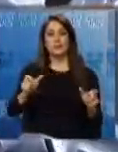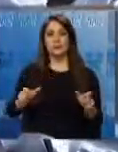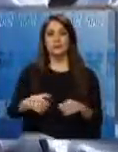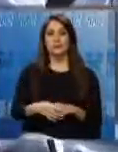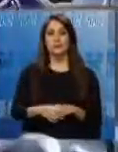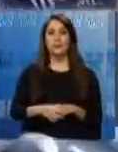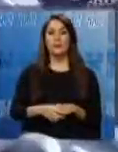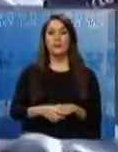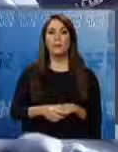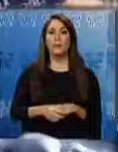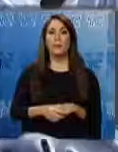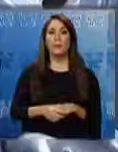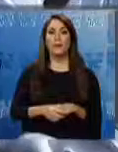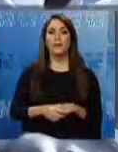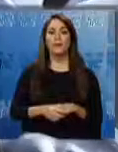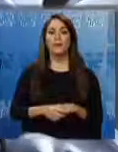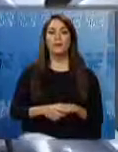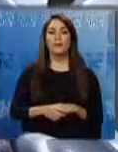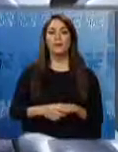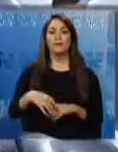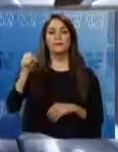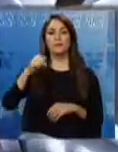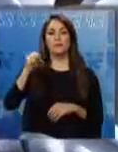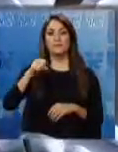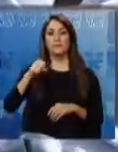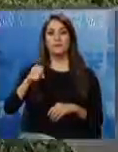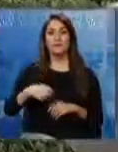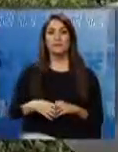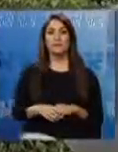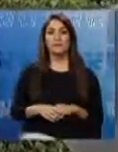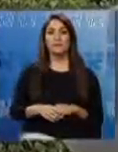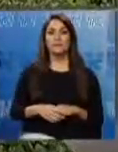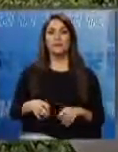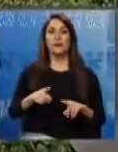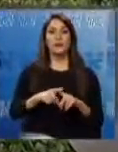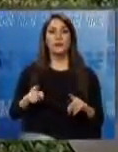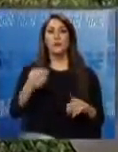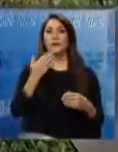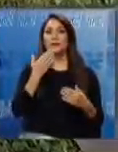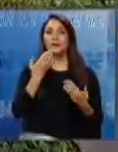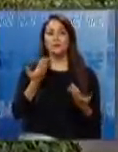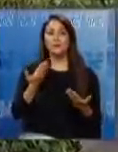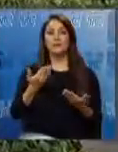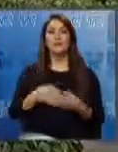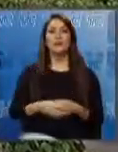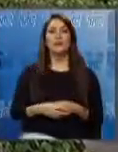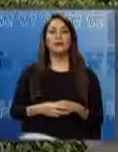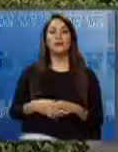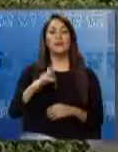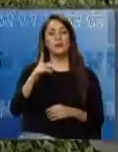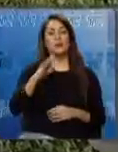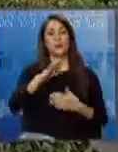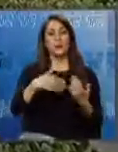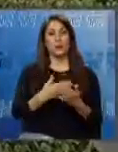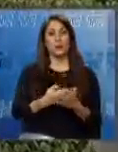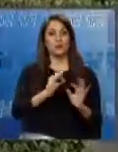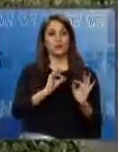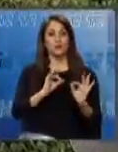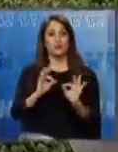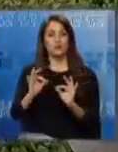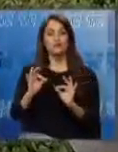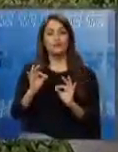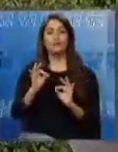bien. ¿Estamos trabajando? Sí, albañil. Me estoy dedicando lo que es la carpeta y todo para salir todo bien y